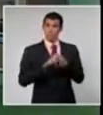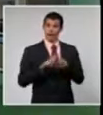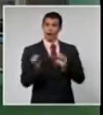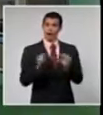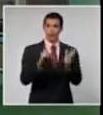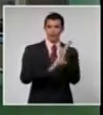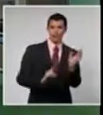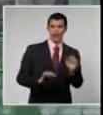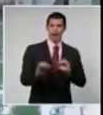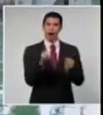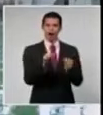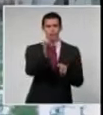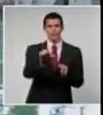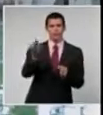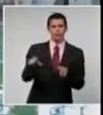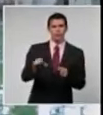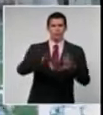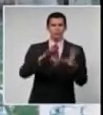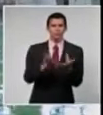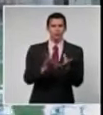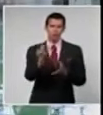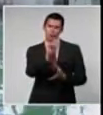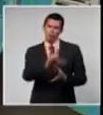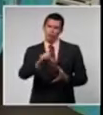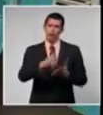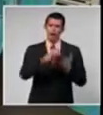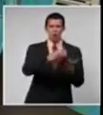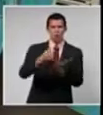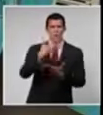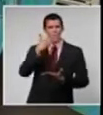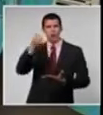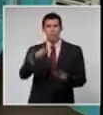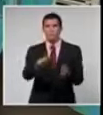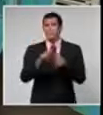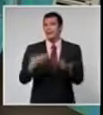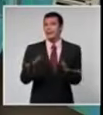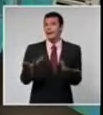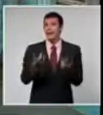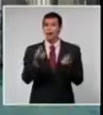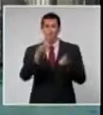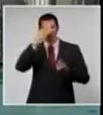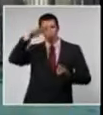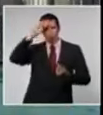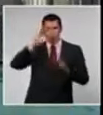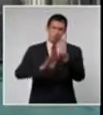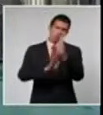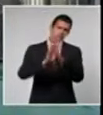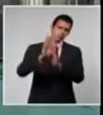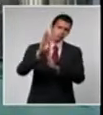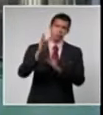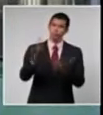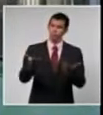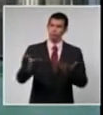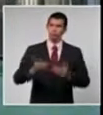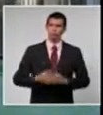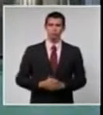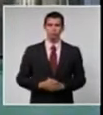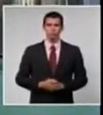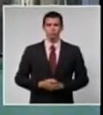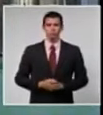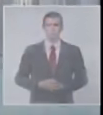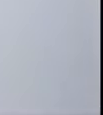una forma de transformar paso a paso la economía nacional. Lisbeth Penin Matos, Sistema Informativo de la Televisión